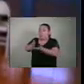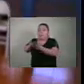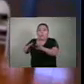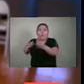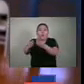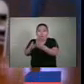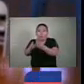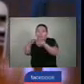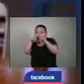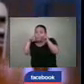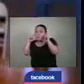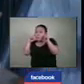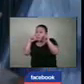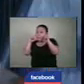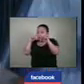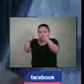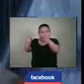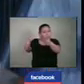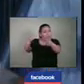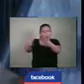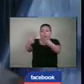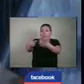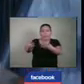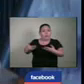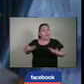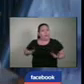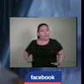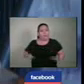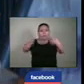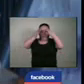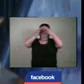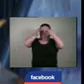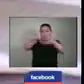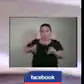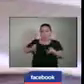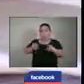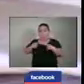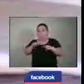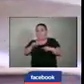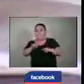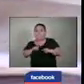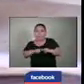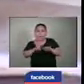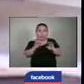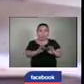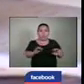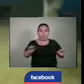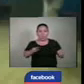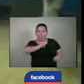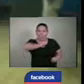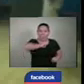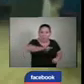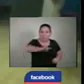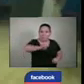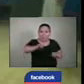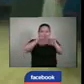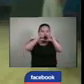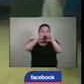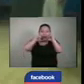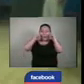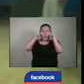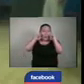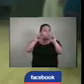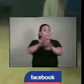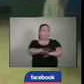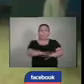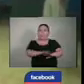con una mascarilla está en todo su derecho de hacerlo, pero nadie le puede exigir a partir de ahora que al aula se presente